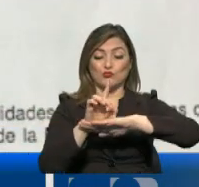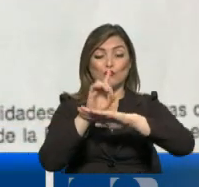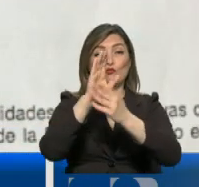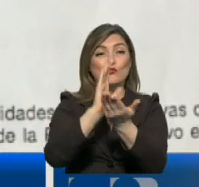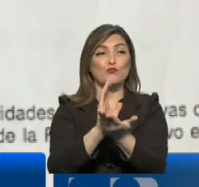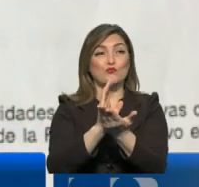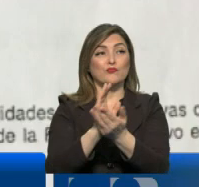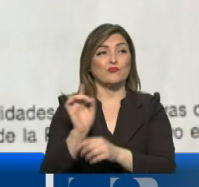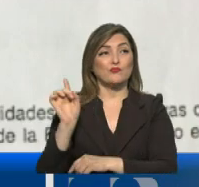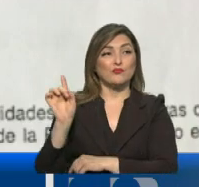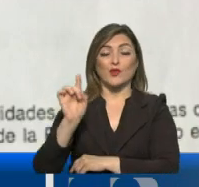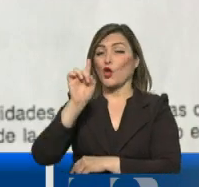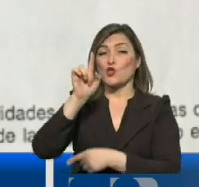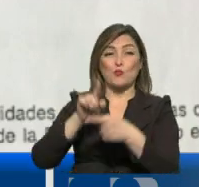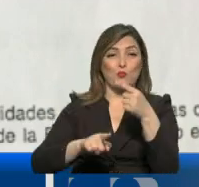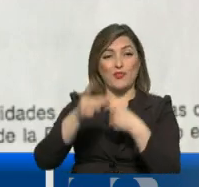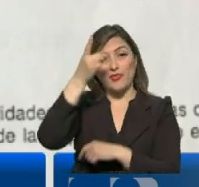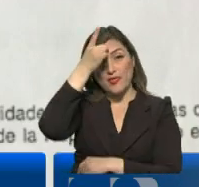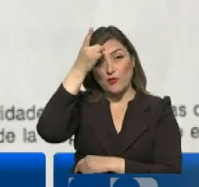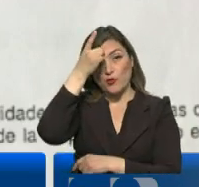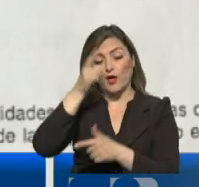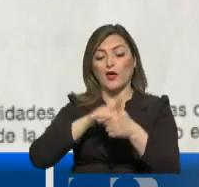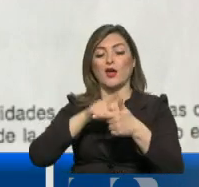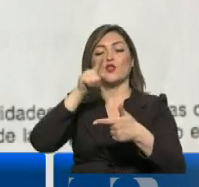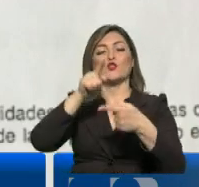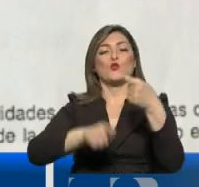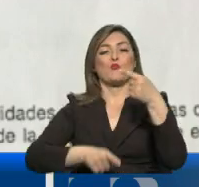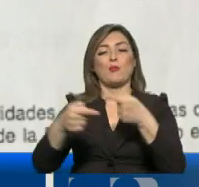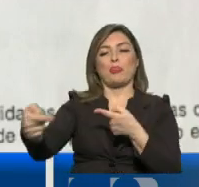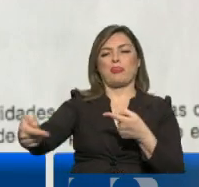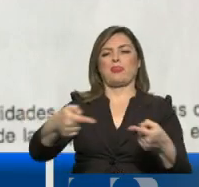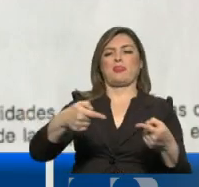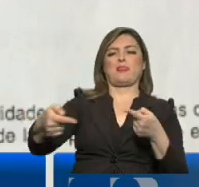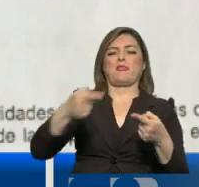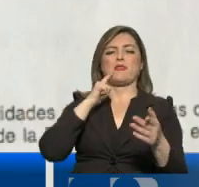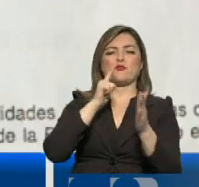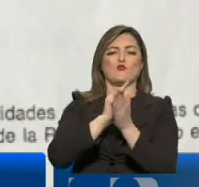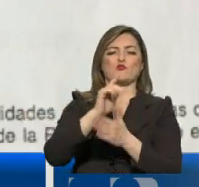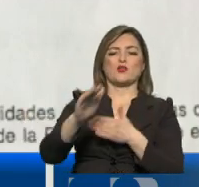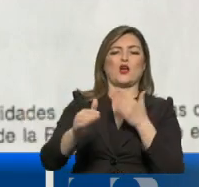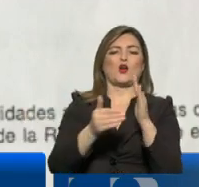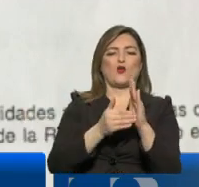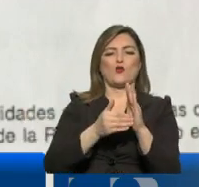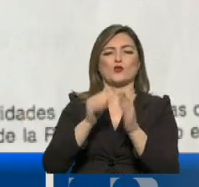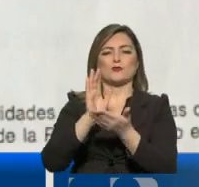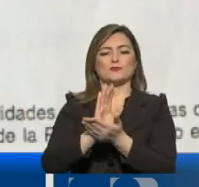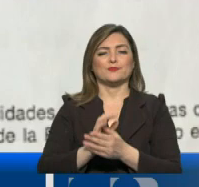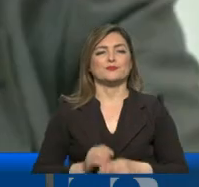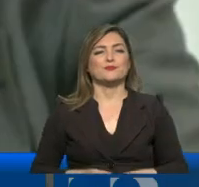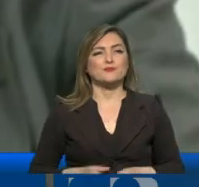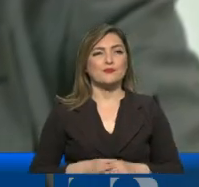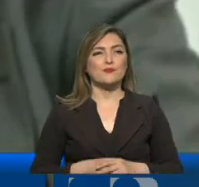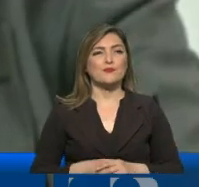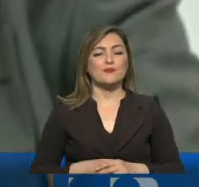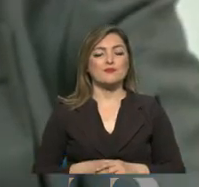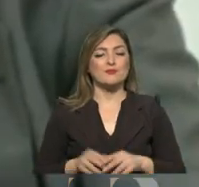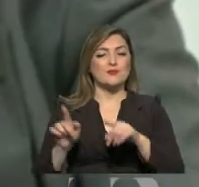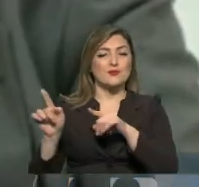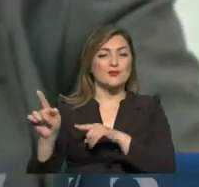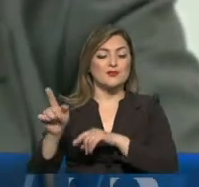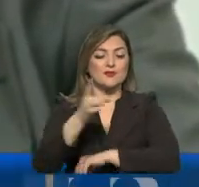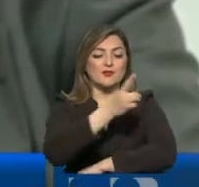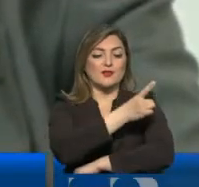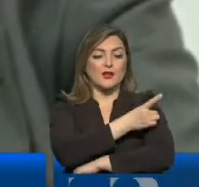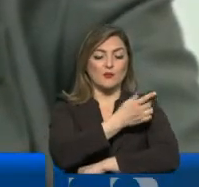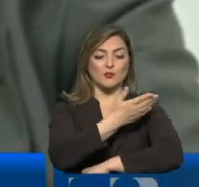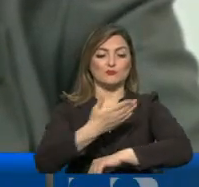IES está no ser deudor moroso ni estar litigando contra el Instituto Ecuatoriano de Seguridad Social. Madera, que será el delegado